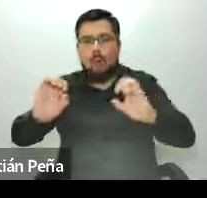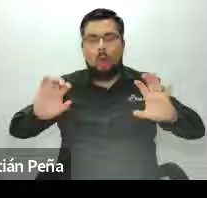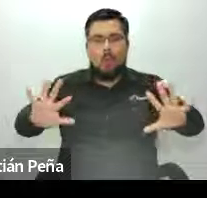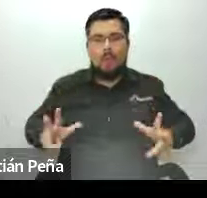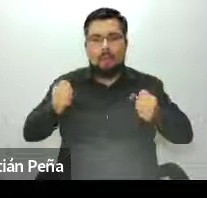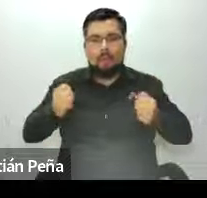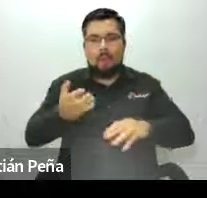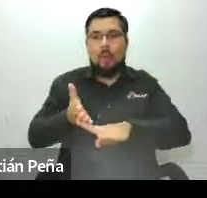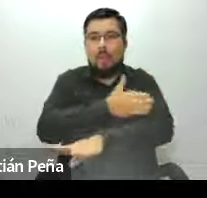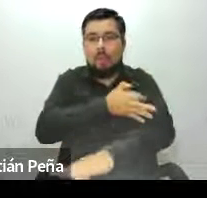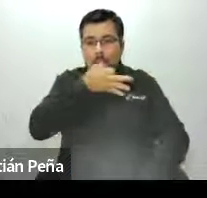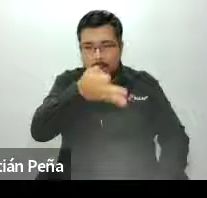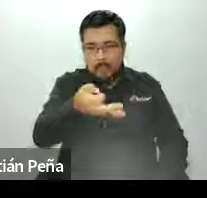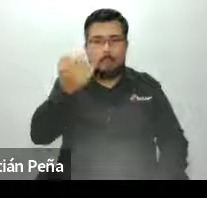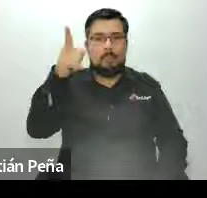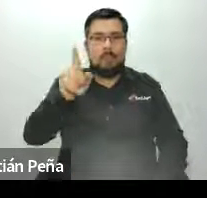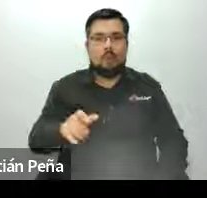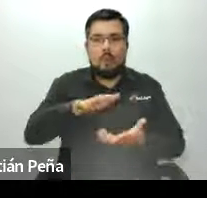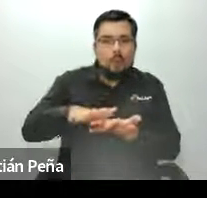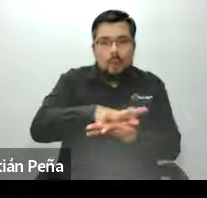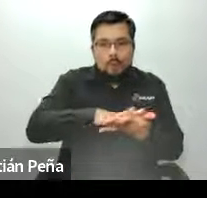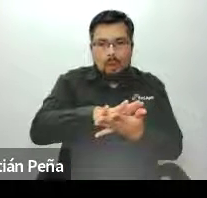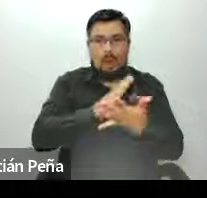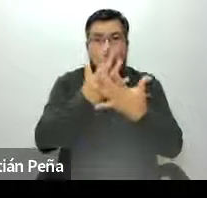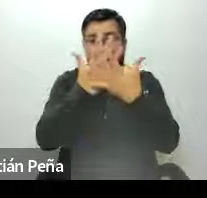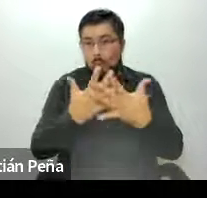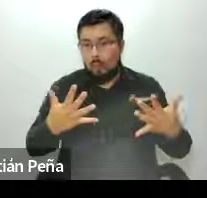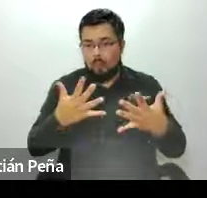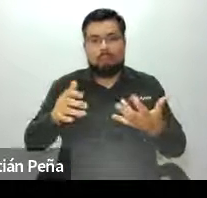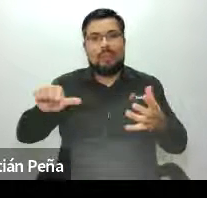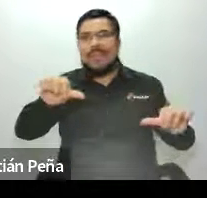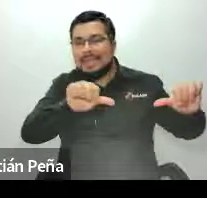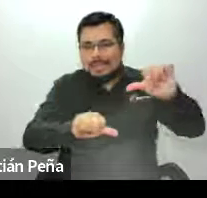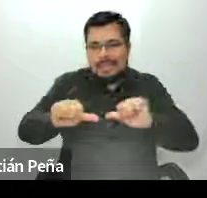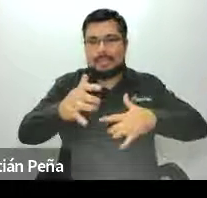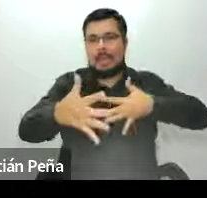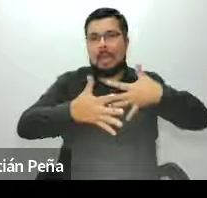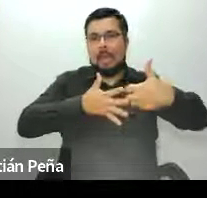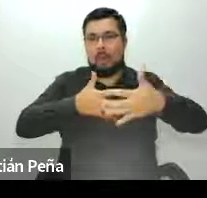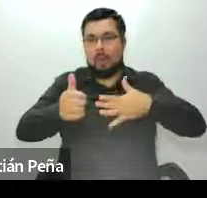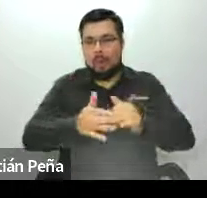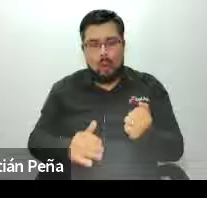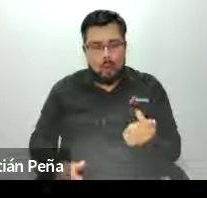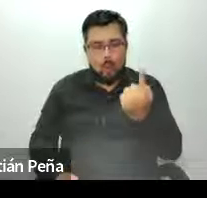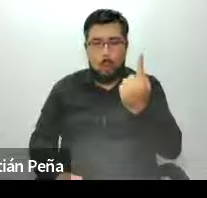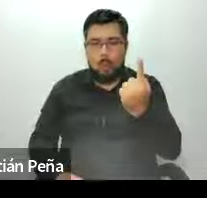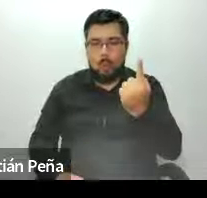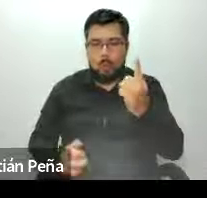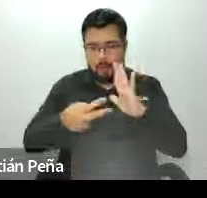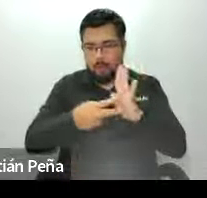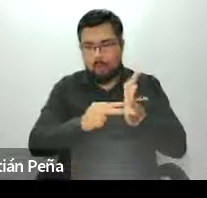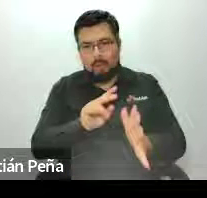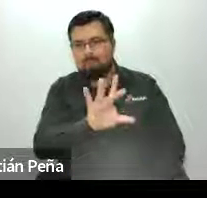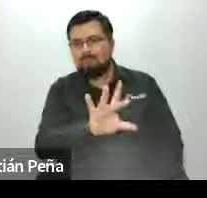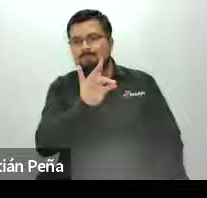ejemplo en el currículum de ciencia, de ciencias naturales en particular, una de las problemáticas que nos encontrábamos es que no